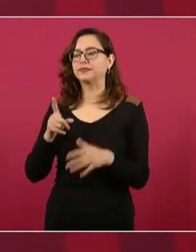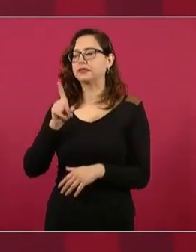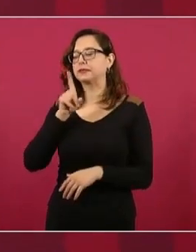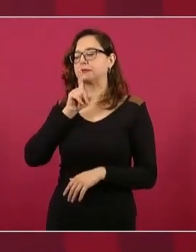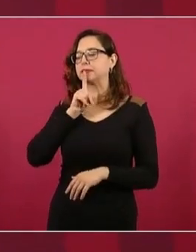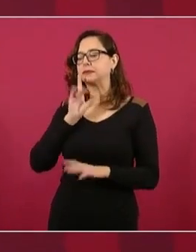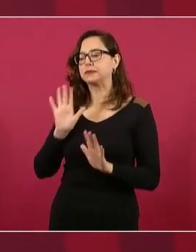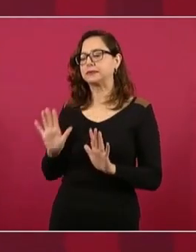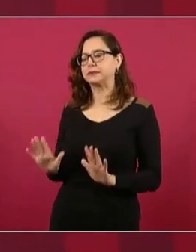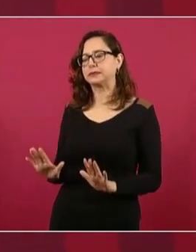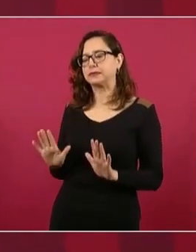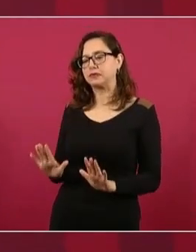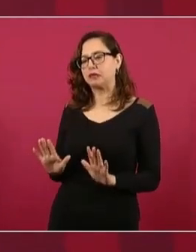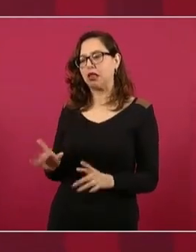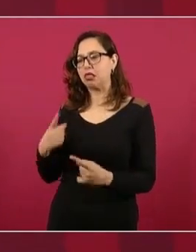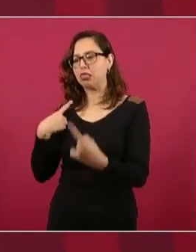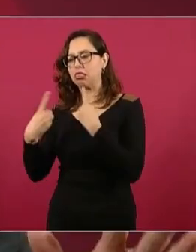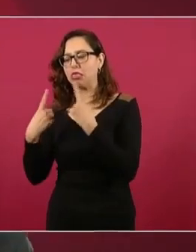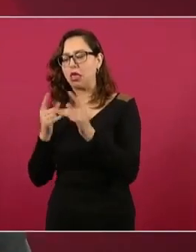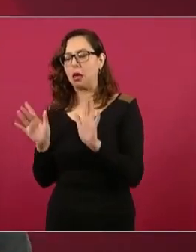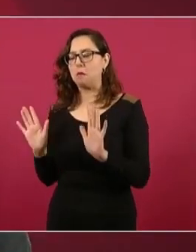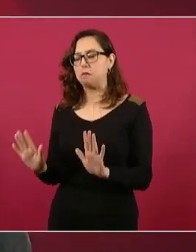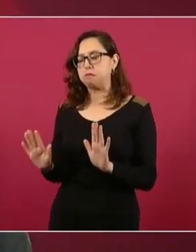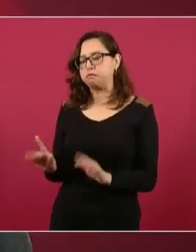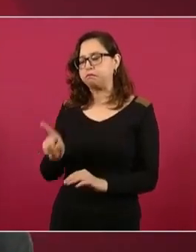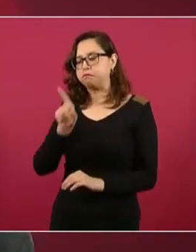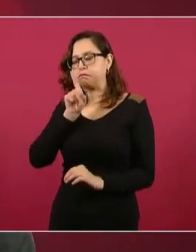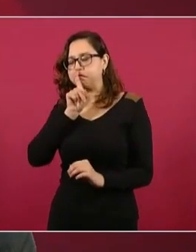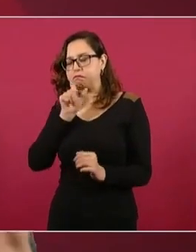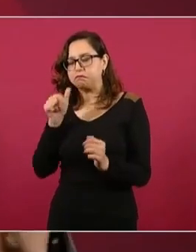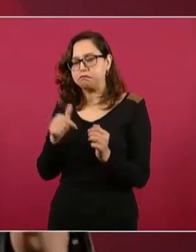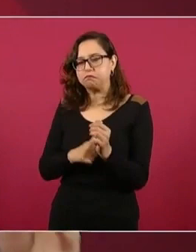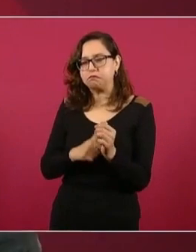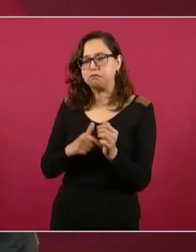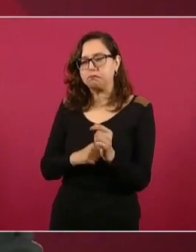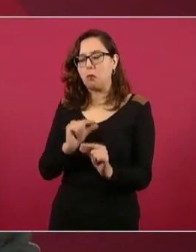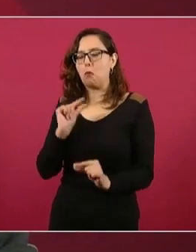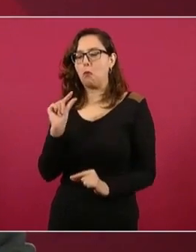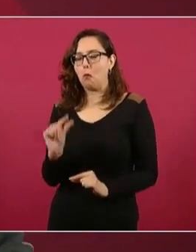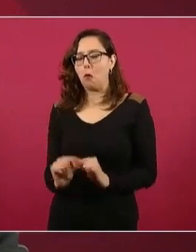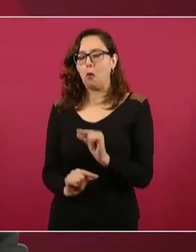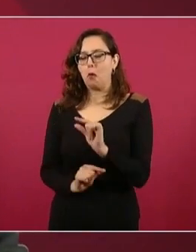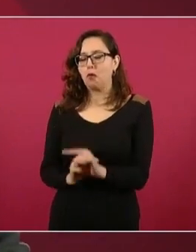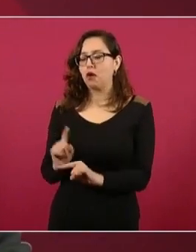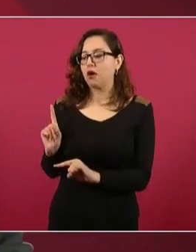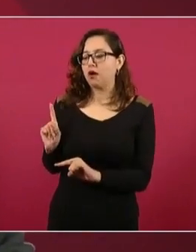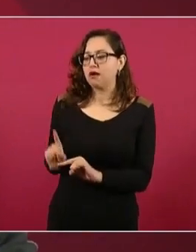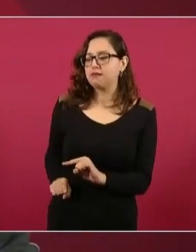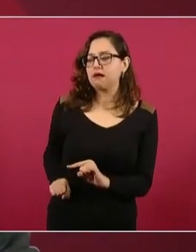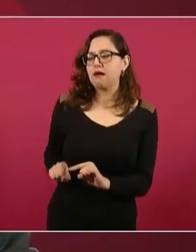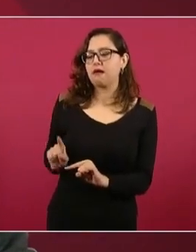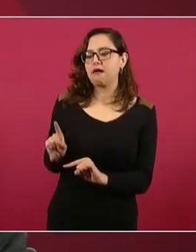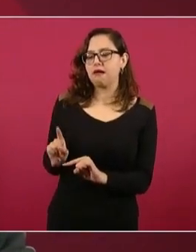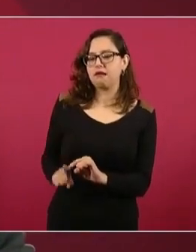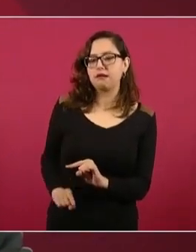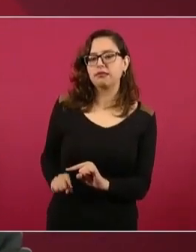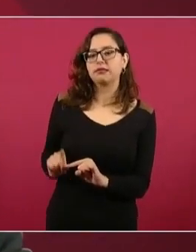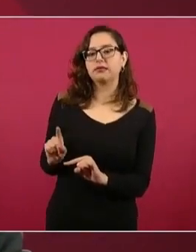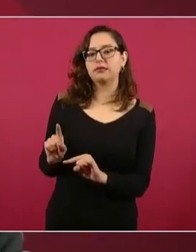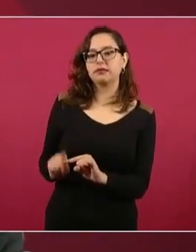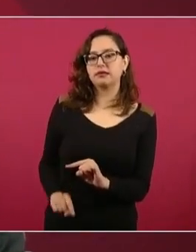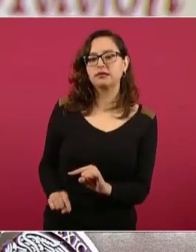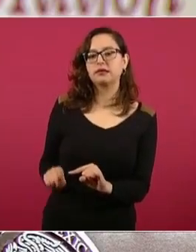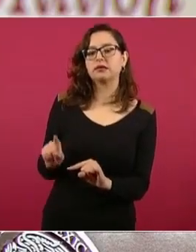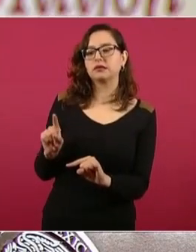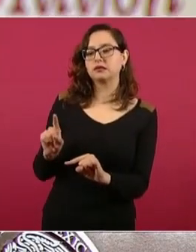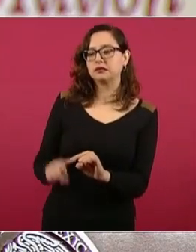desmantelemos las instituciones privatizándolas silenciosamente. El modelo, los servicios subrogados, los servicios